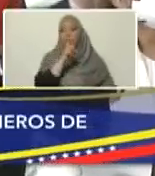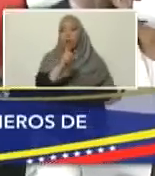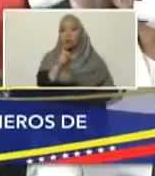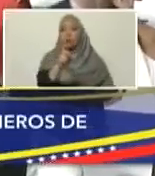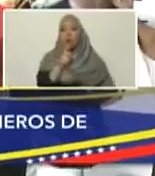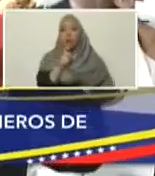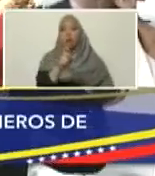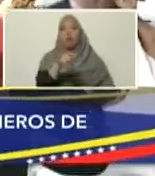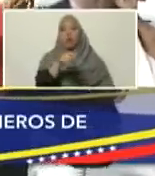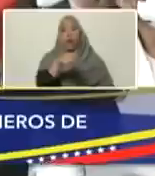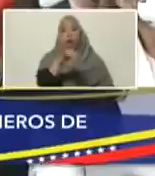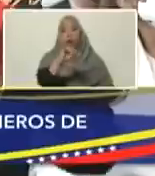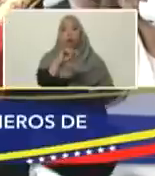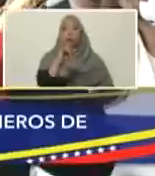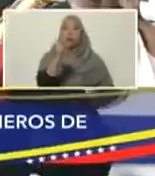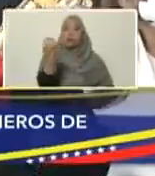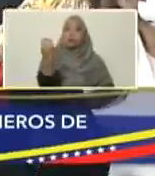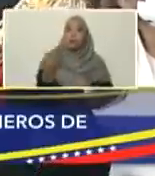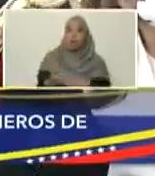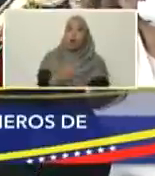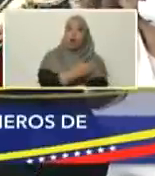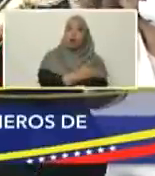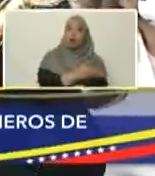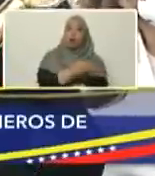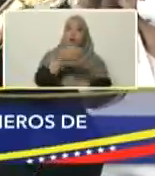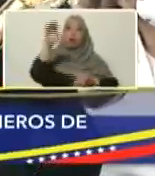ustedes han prestado ante la patria.